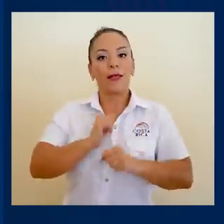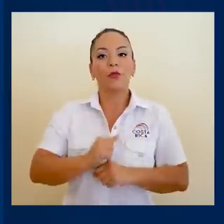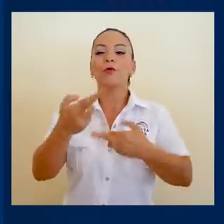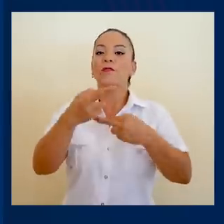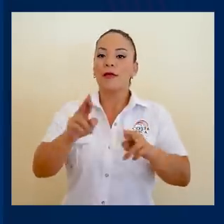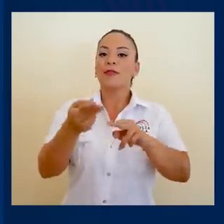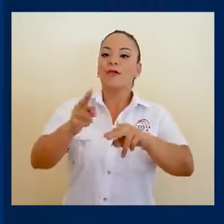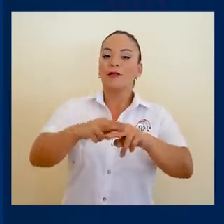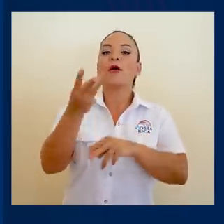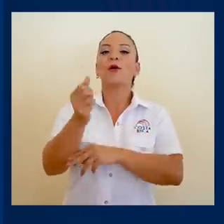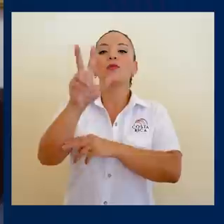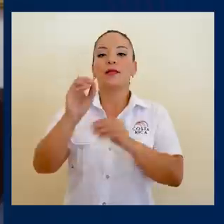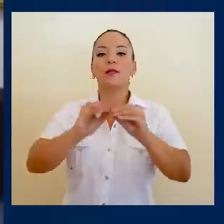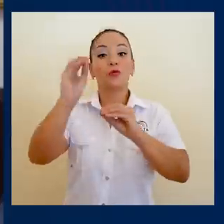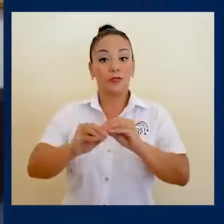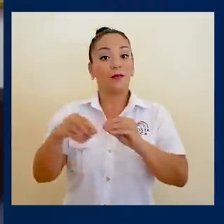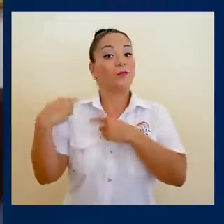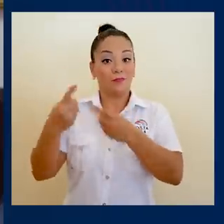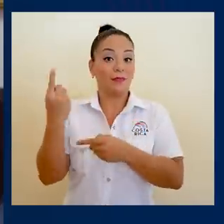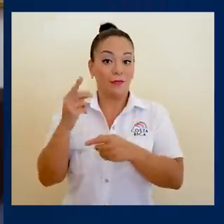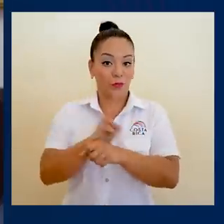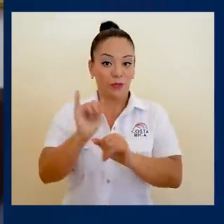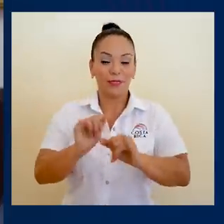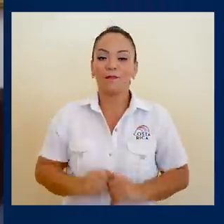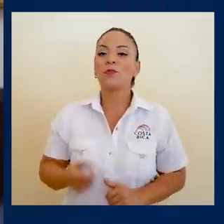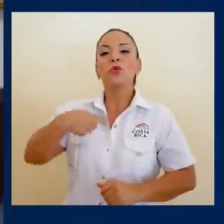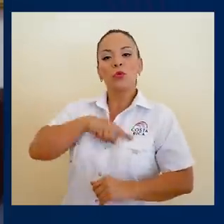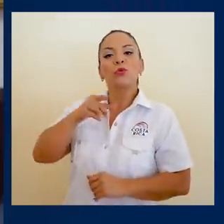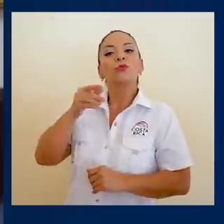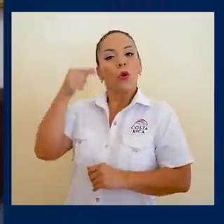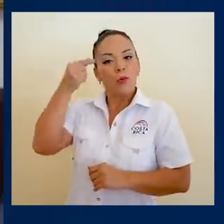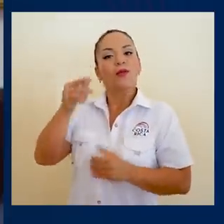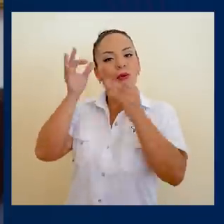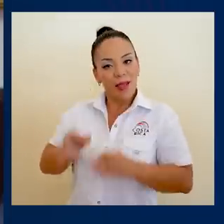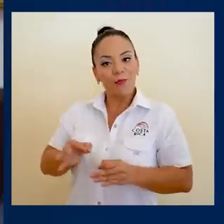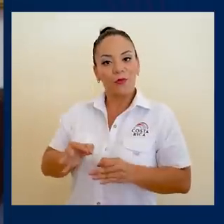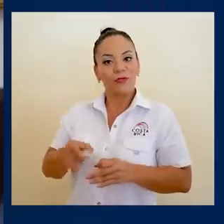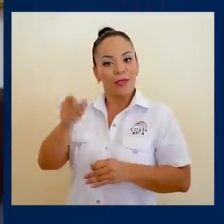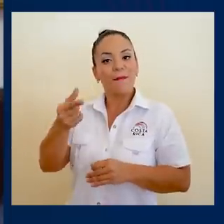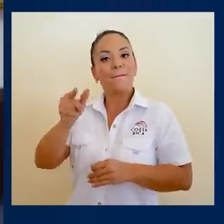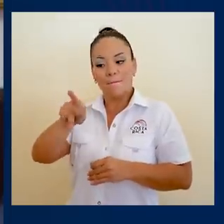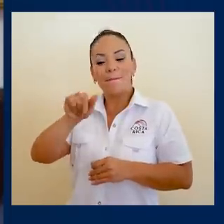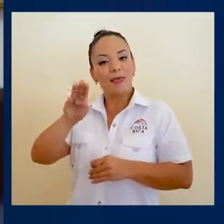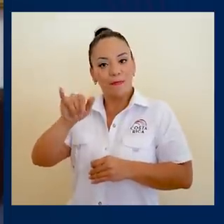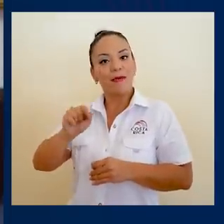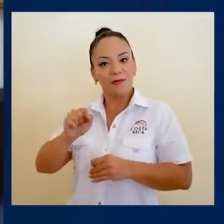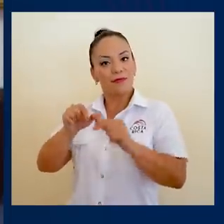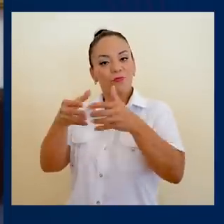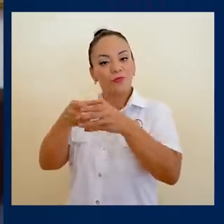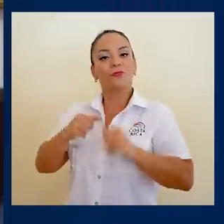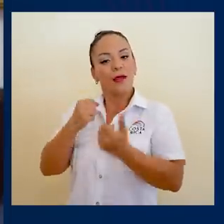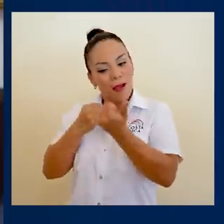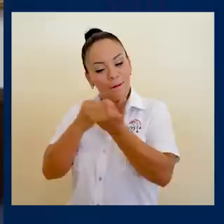es de 30%. En este gobierno creemos firmemente en las pymes y las vamos a seguir apoyando,